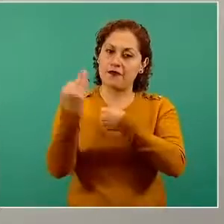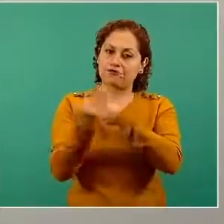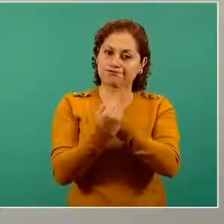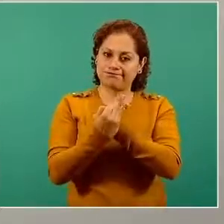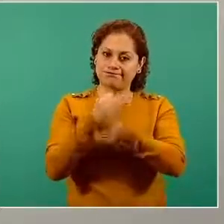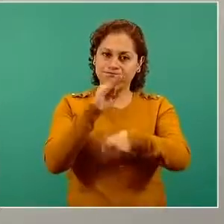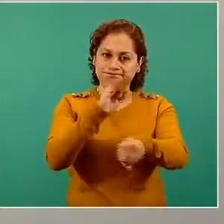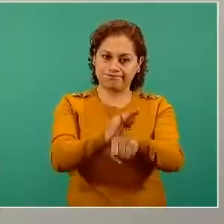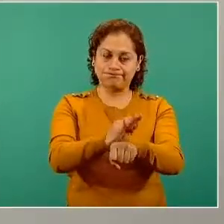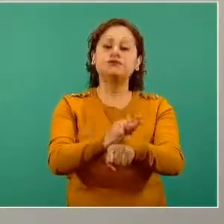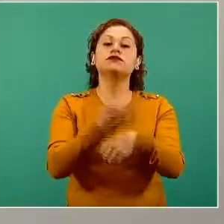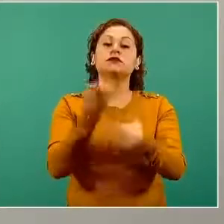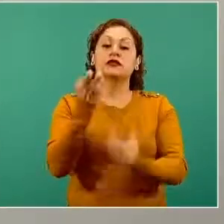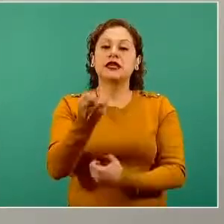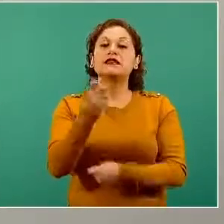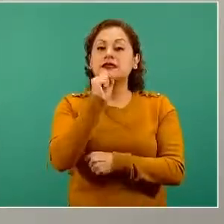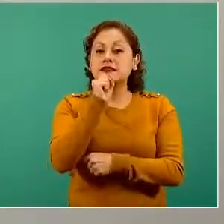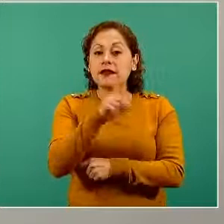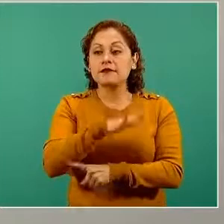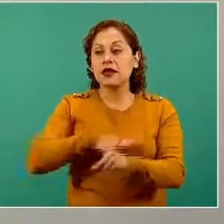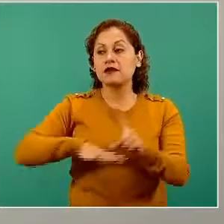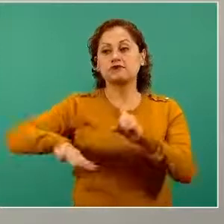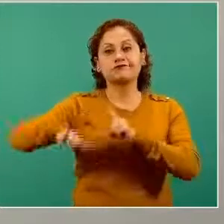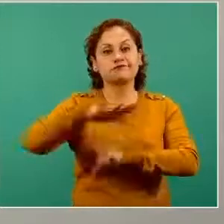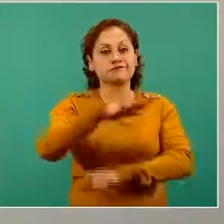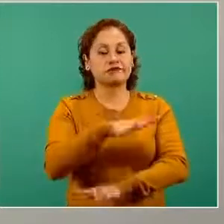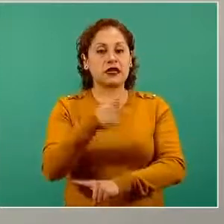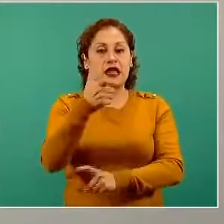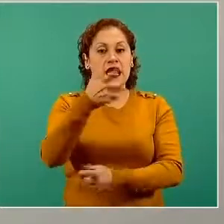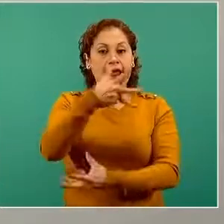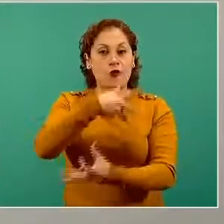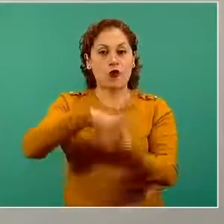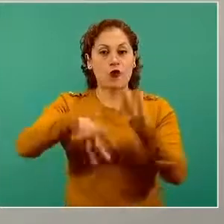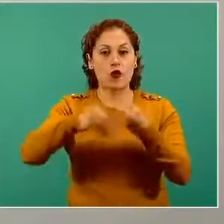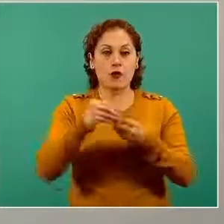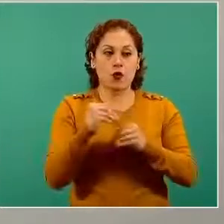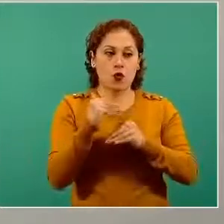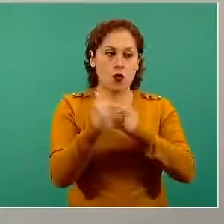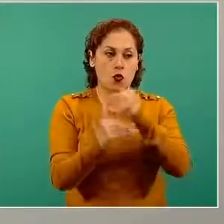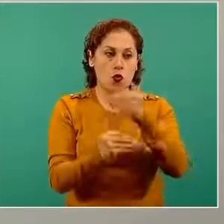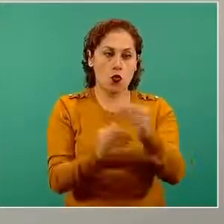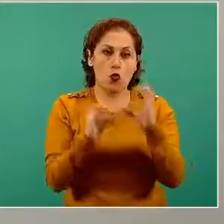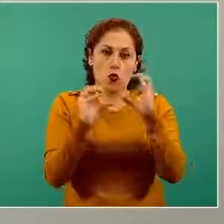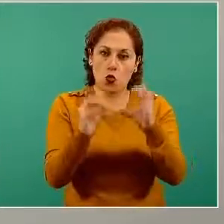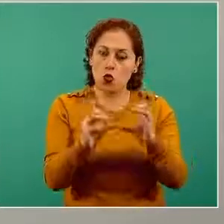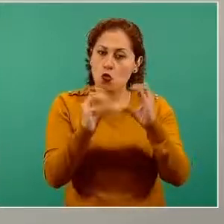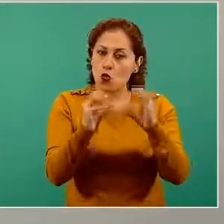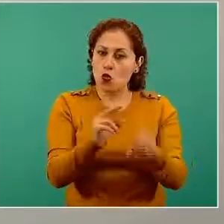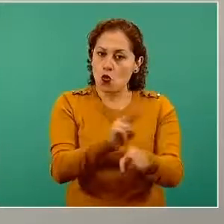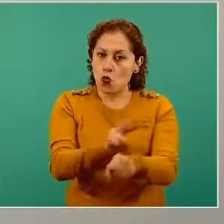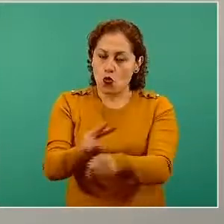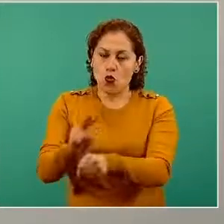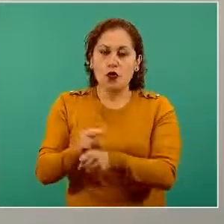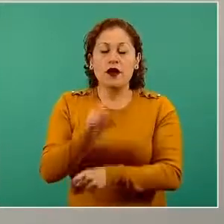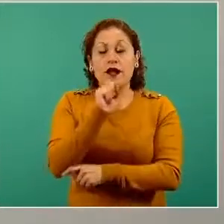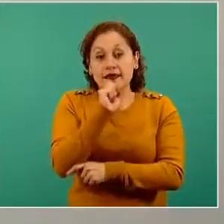mantener un nivel de bienestar socioeconómico que es importante para, obviamente, el desarrollo humano, pero